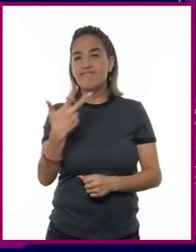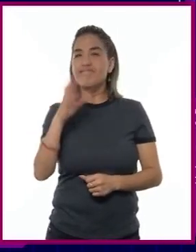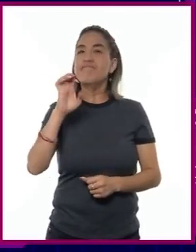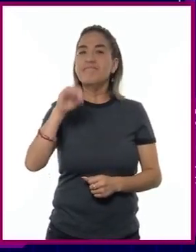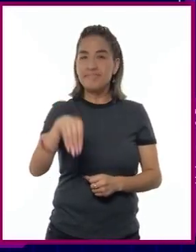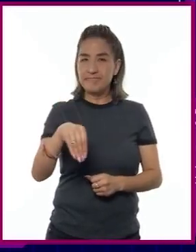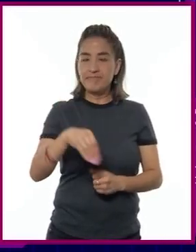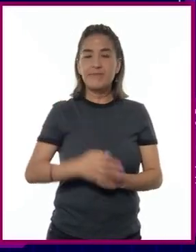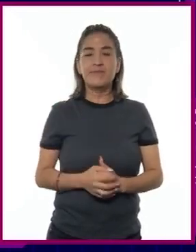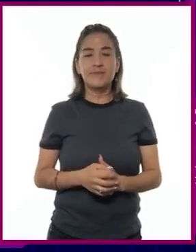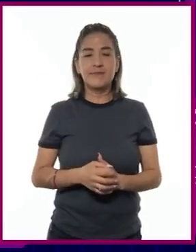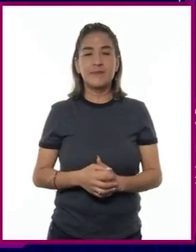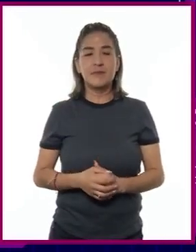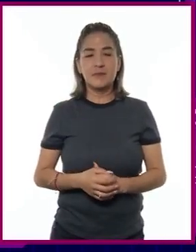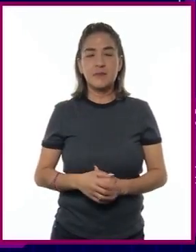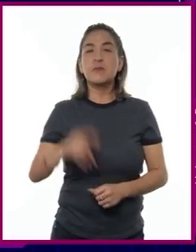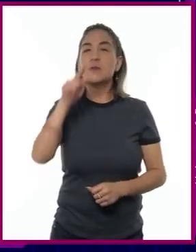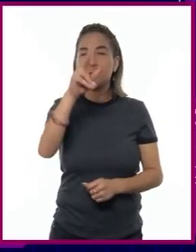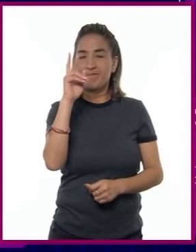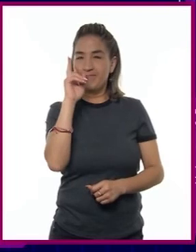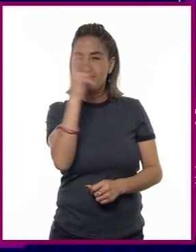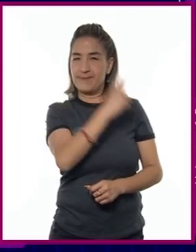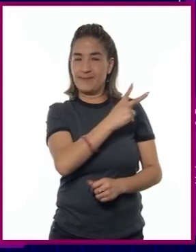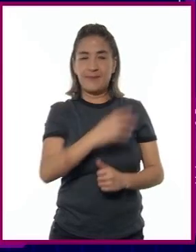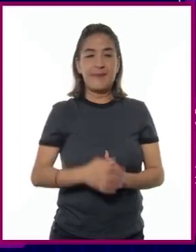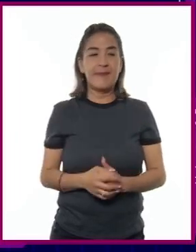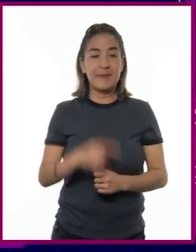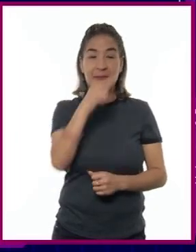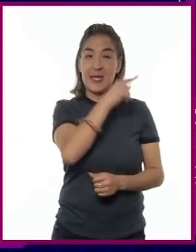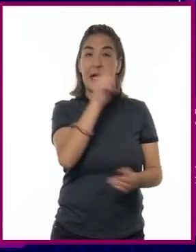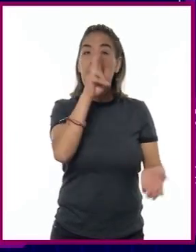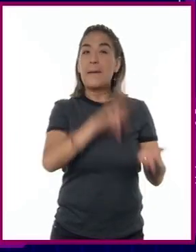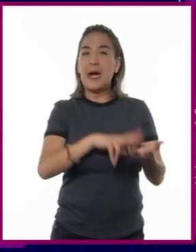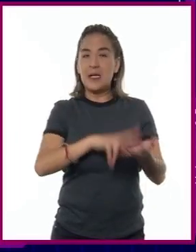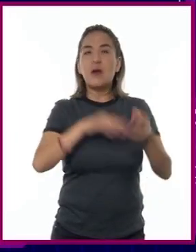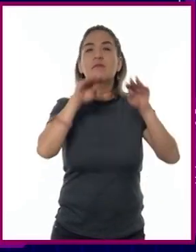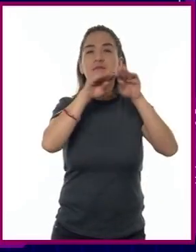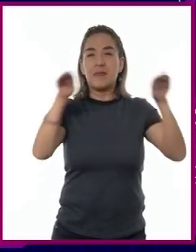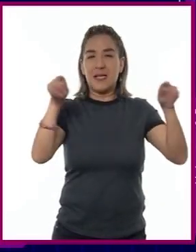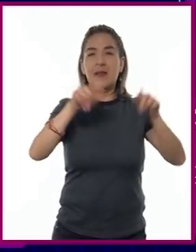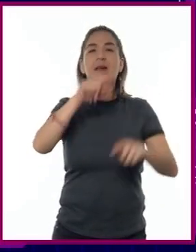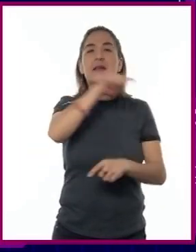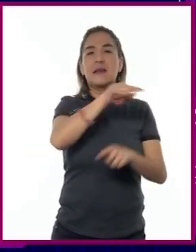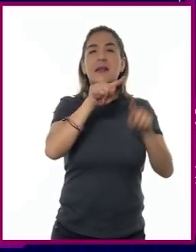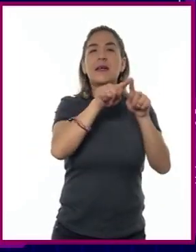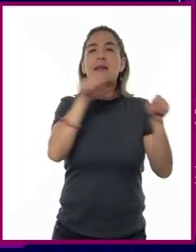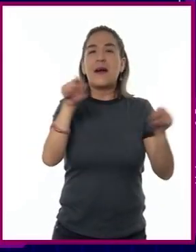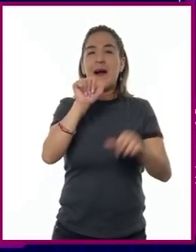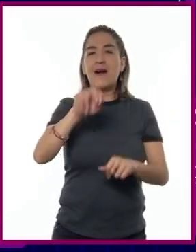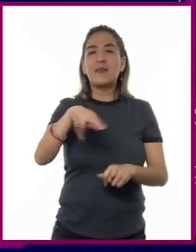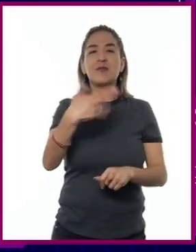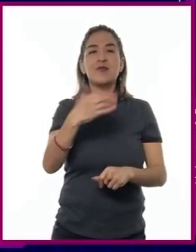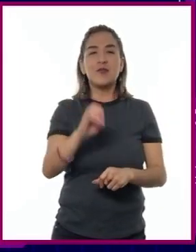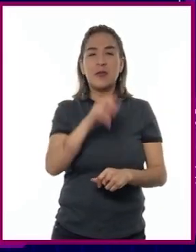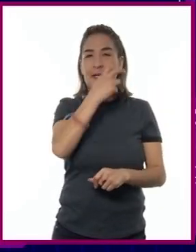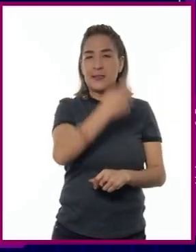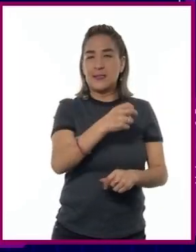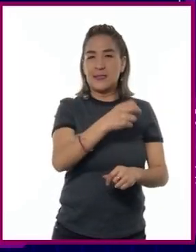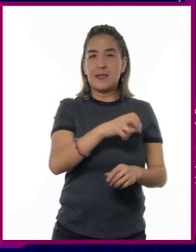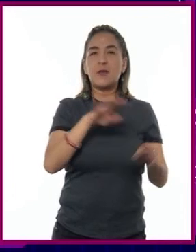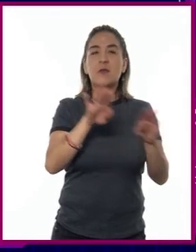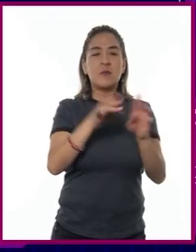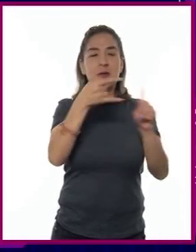centímetros. Observen que esta es la medida del ancho del rectángulo que conforma